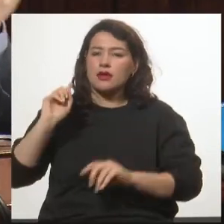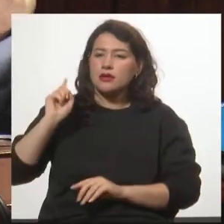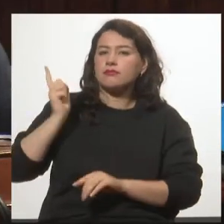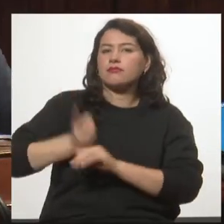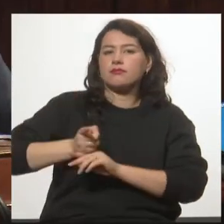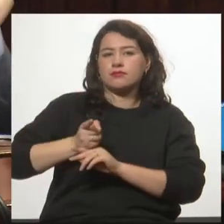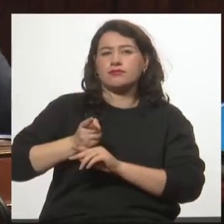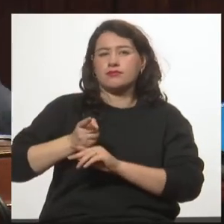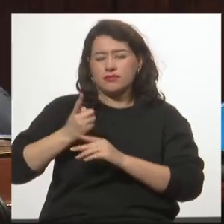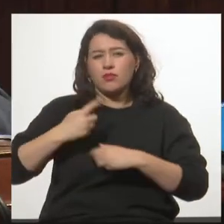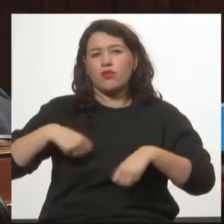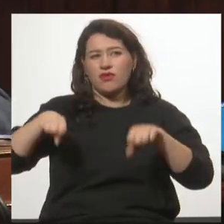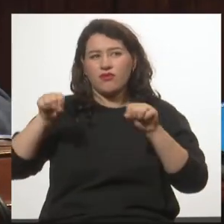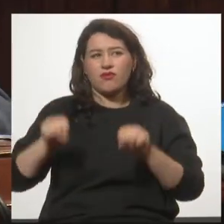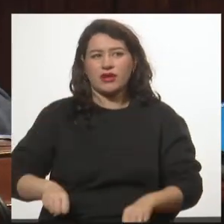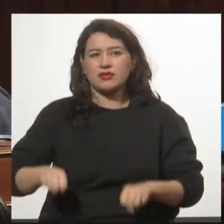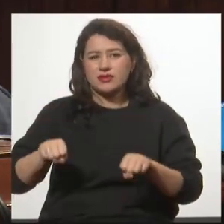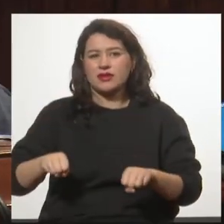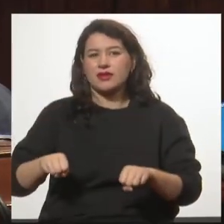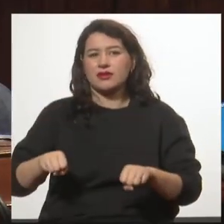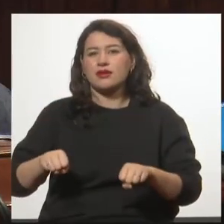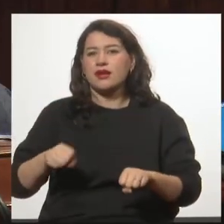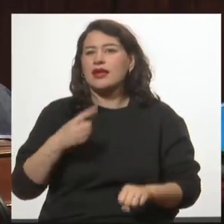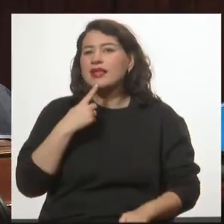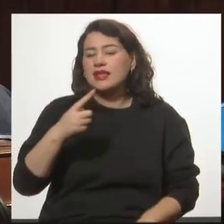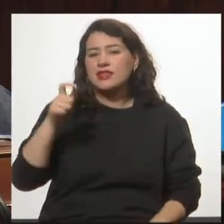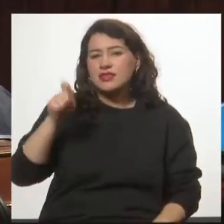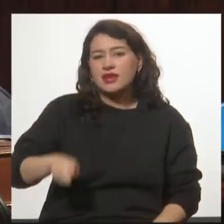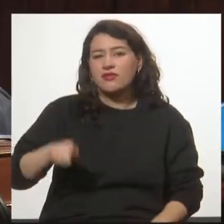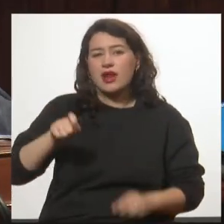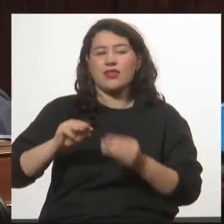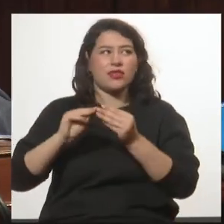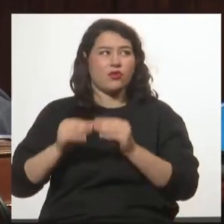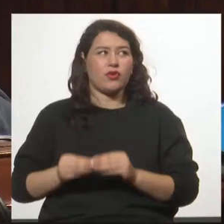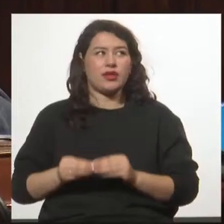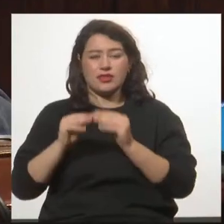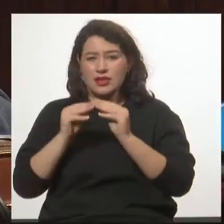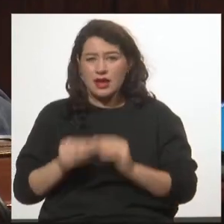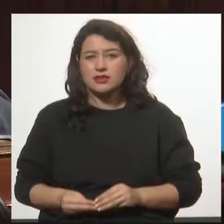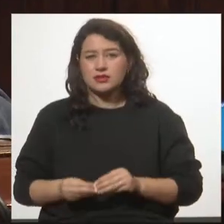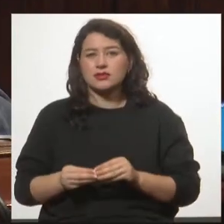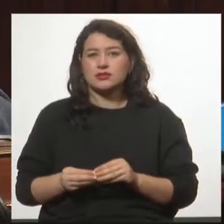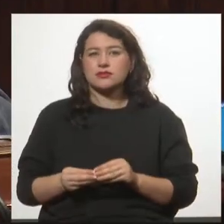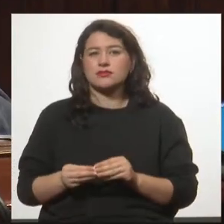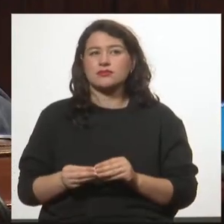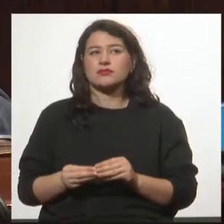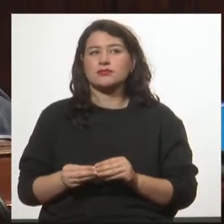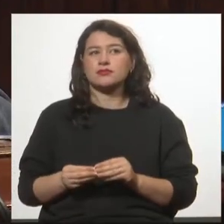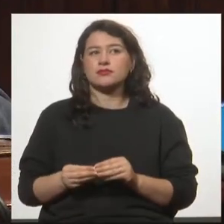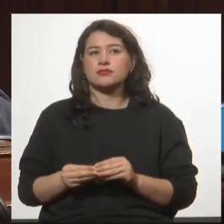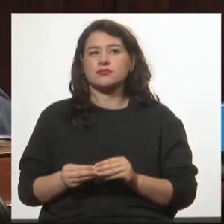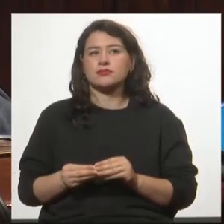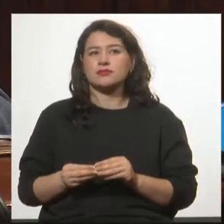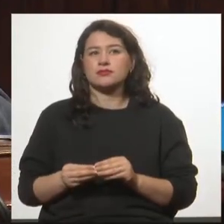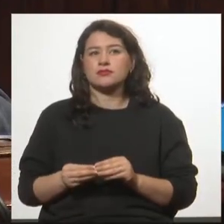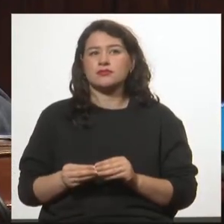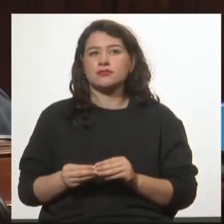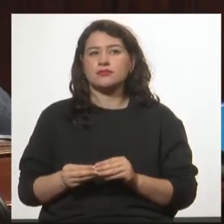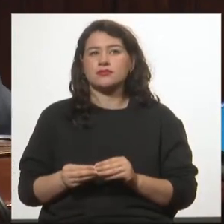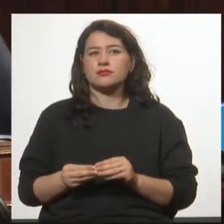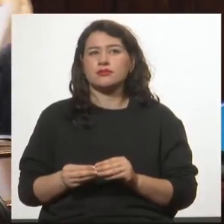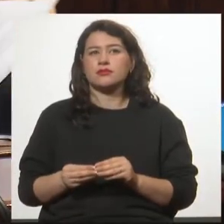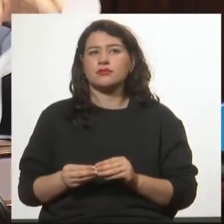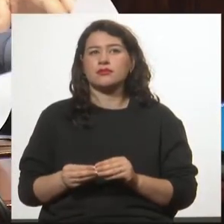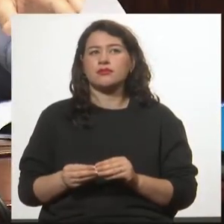contundente que es citada por el tribunal de cuentas en su observación ante él por la